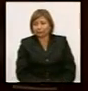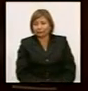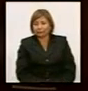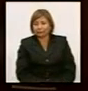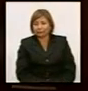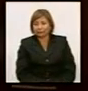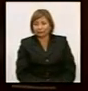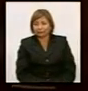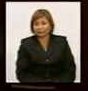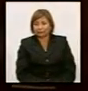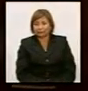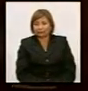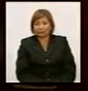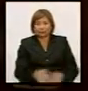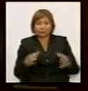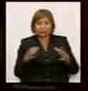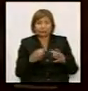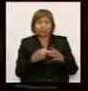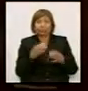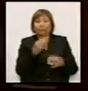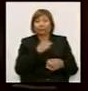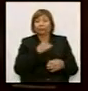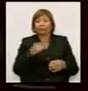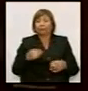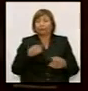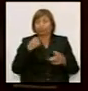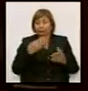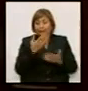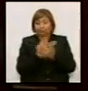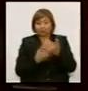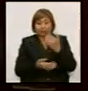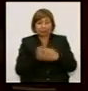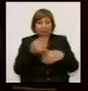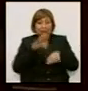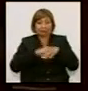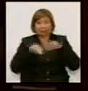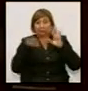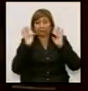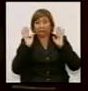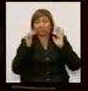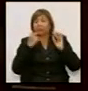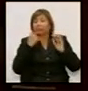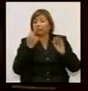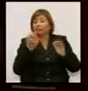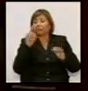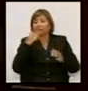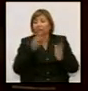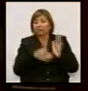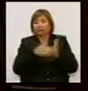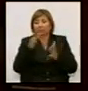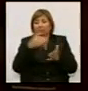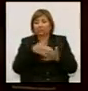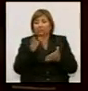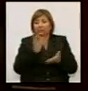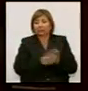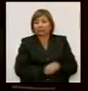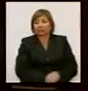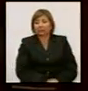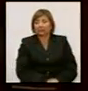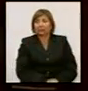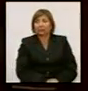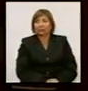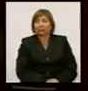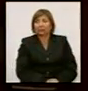malicia, la Junta Militar se frota las manos y dice, a la calle tantos